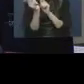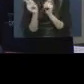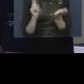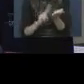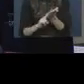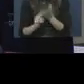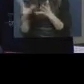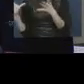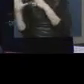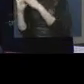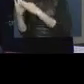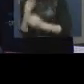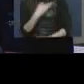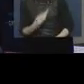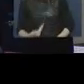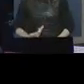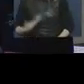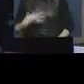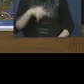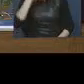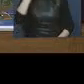señor presidente. He dicho.